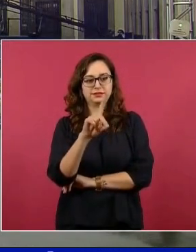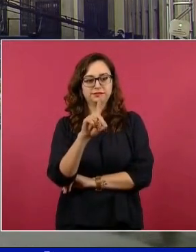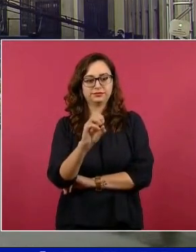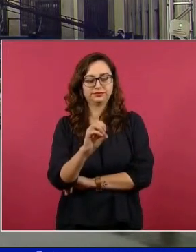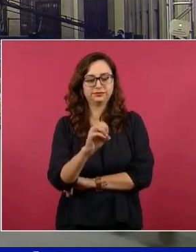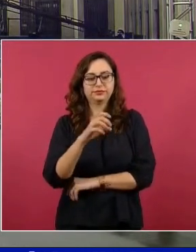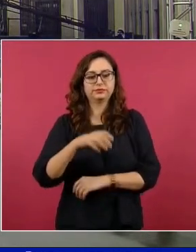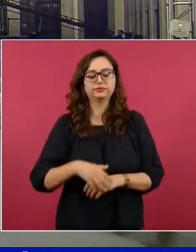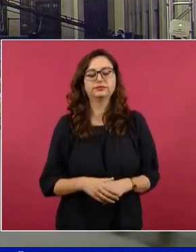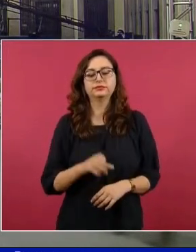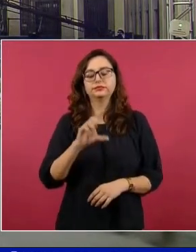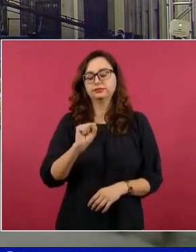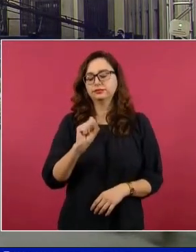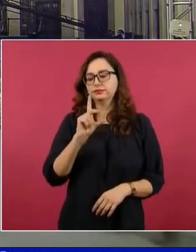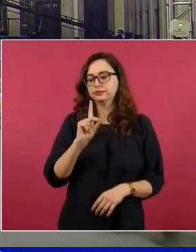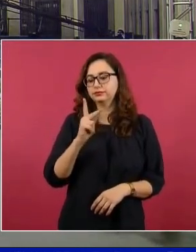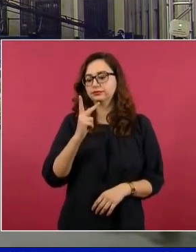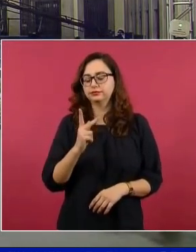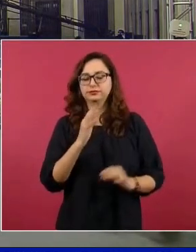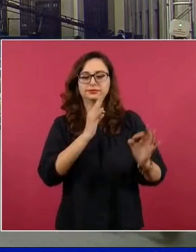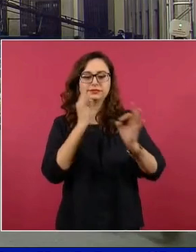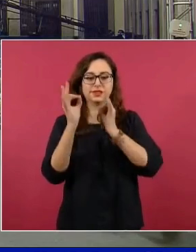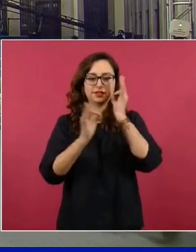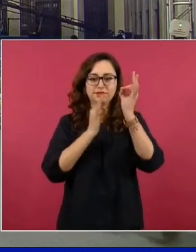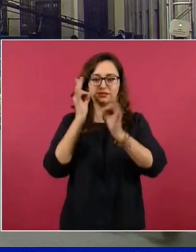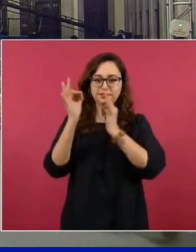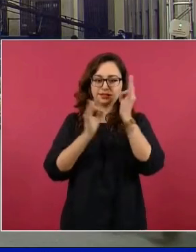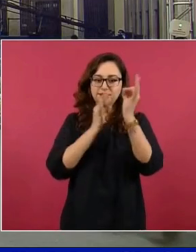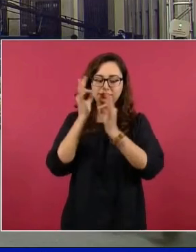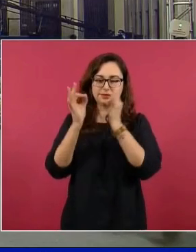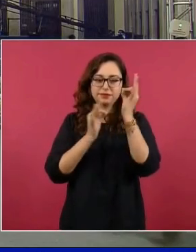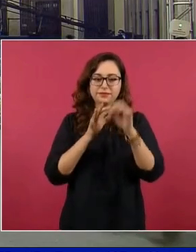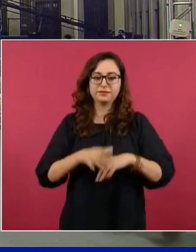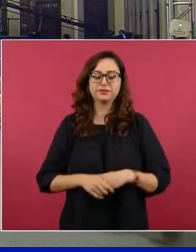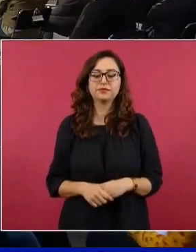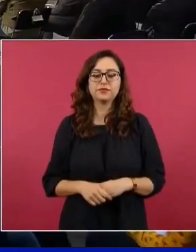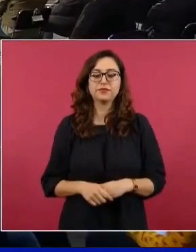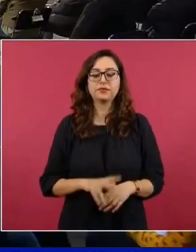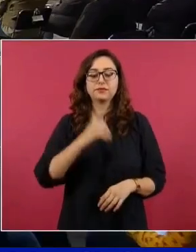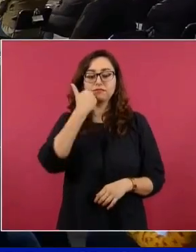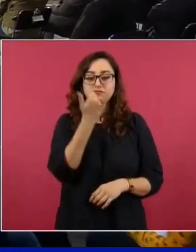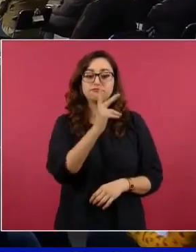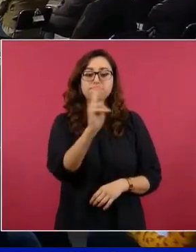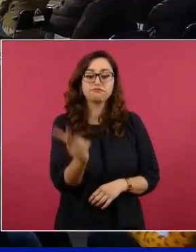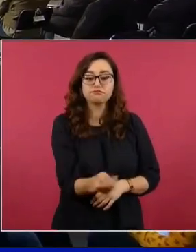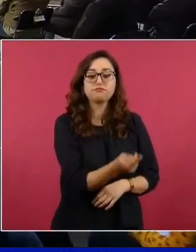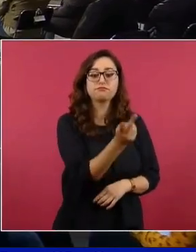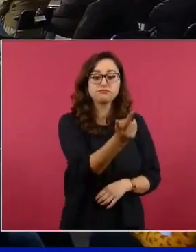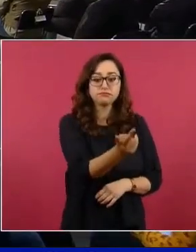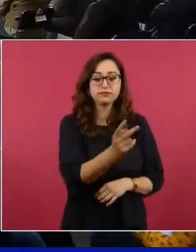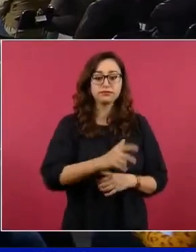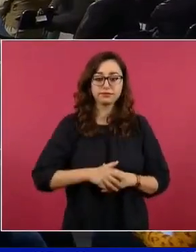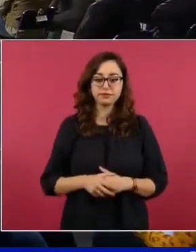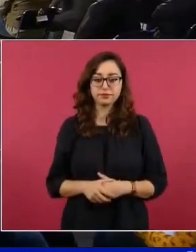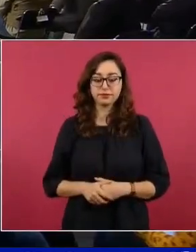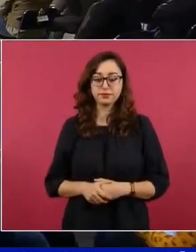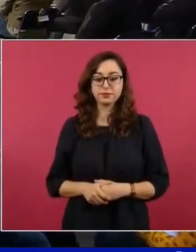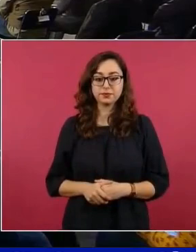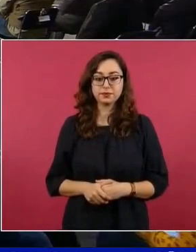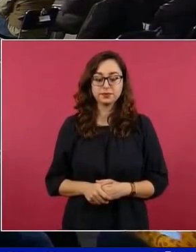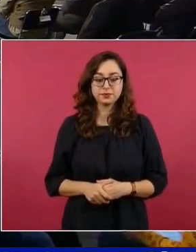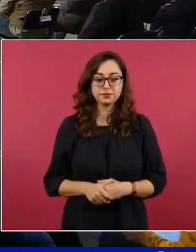Quisiera preguntarle, señor presidente, hace 3 semanas el procurador